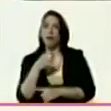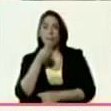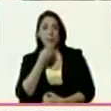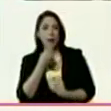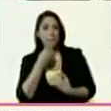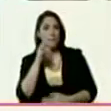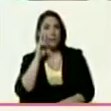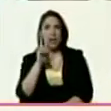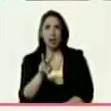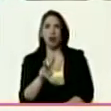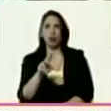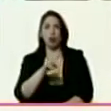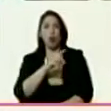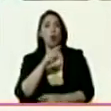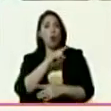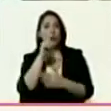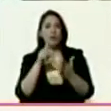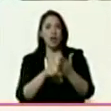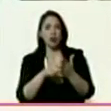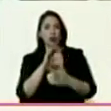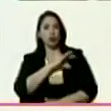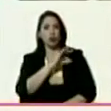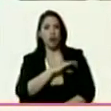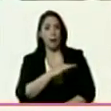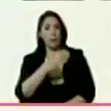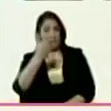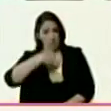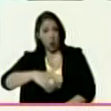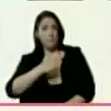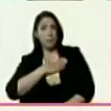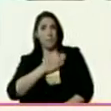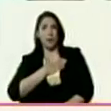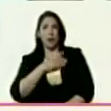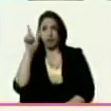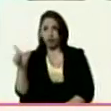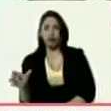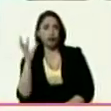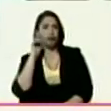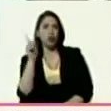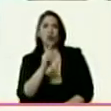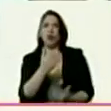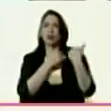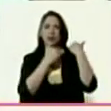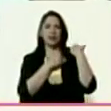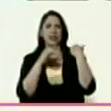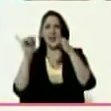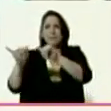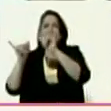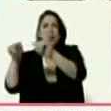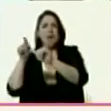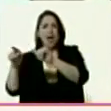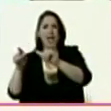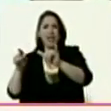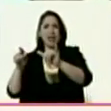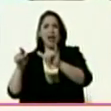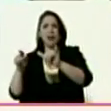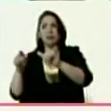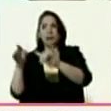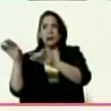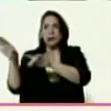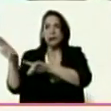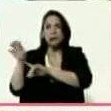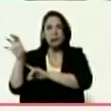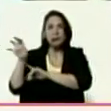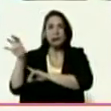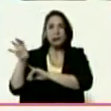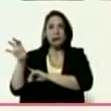resto de la sociedad. En lo personal, yo creo que ella no se representa a sí misma. Ella es parte de una gran estructura de poder dirigida desde